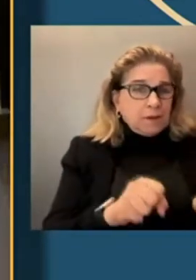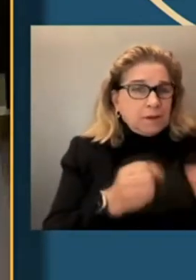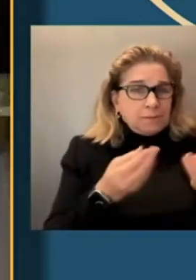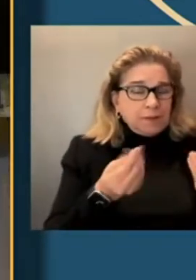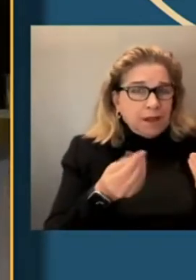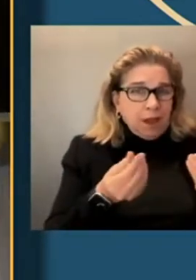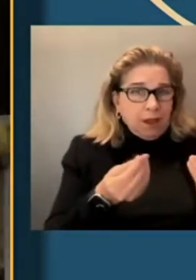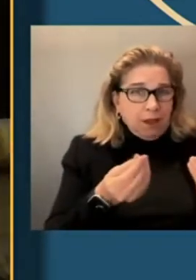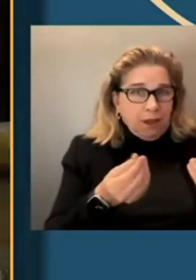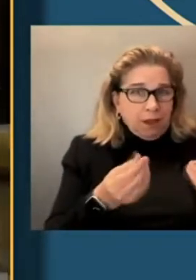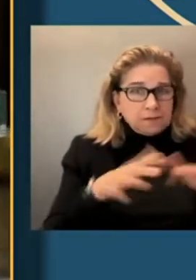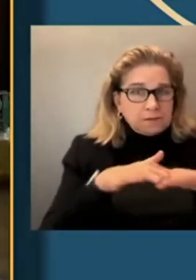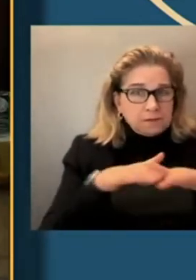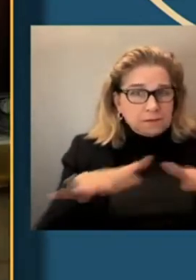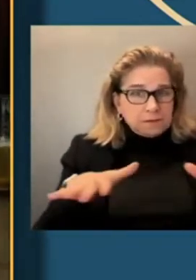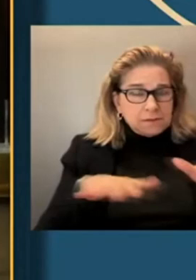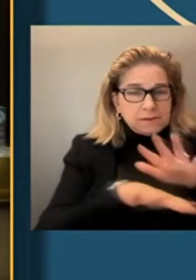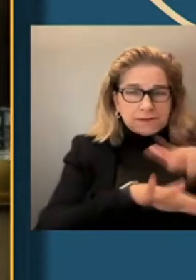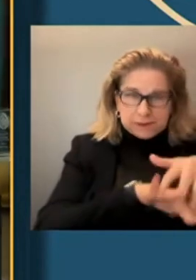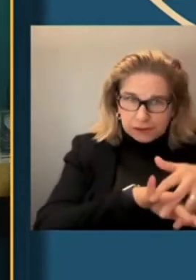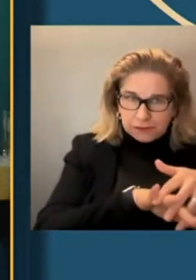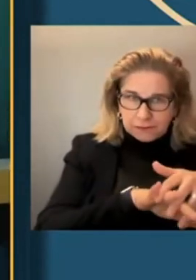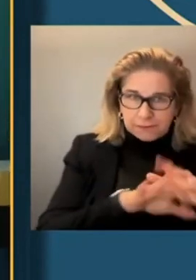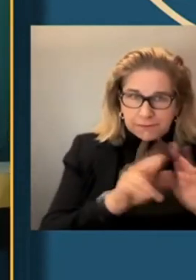in the face